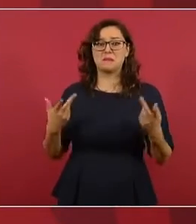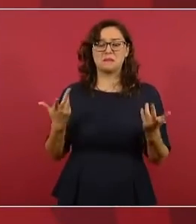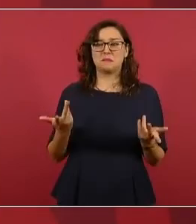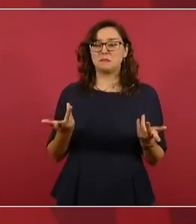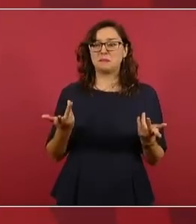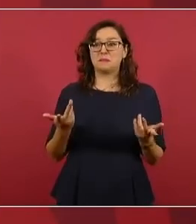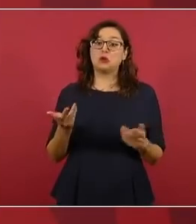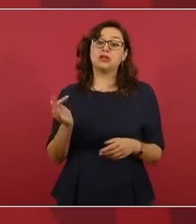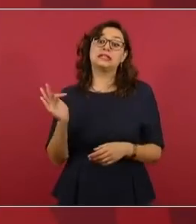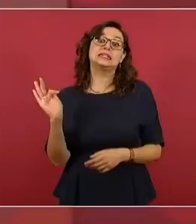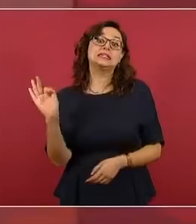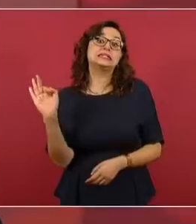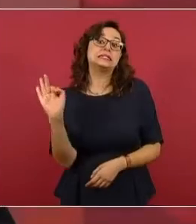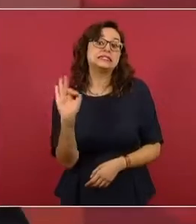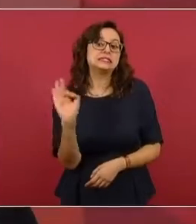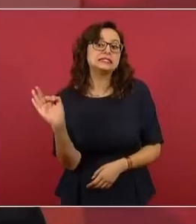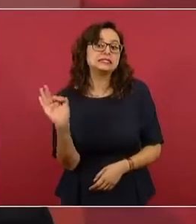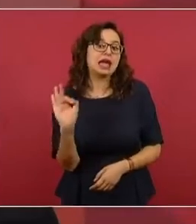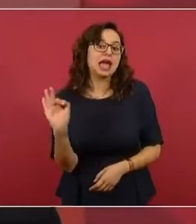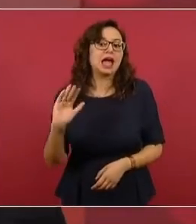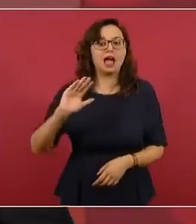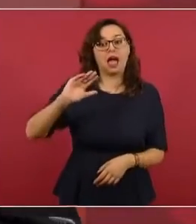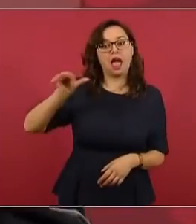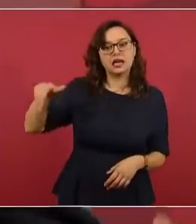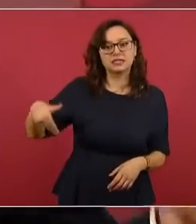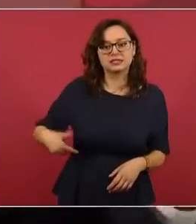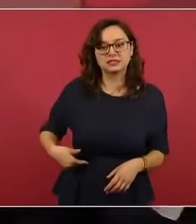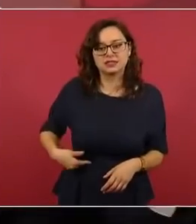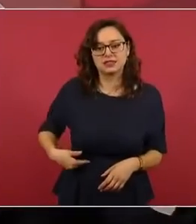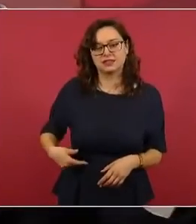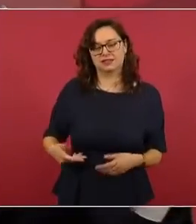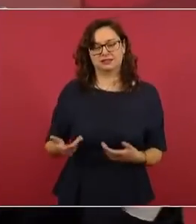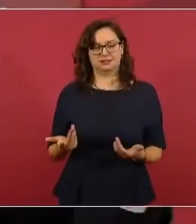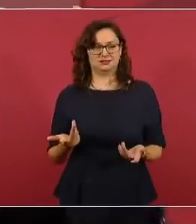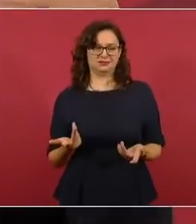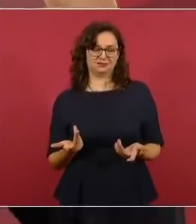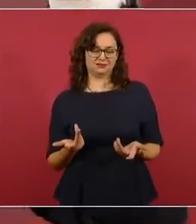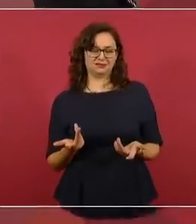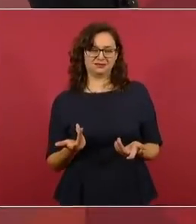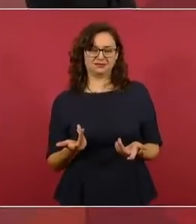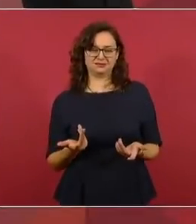posible en el aeropuerto de la Ciudad de México,